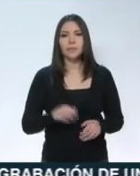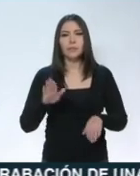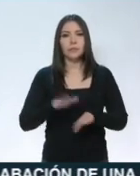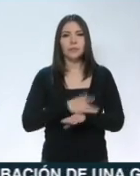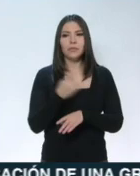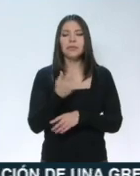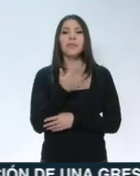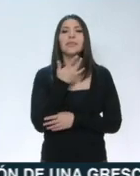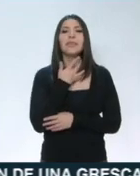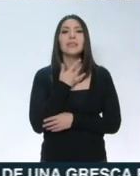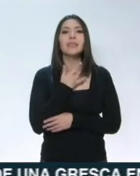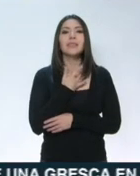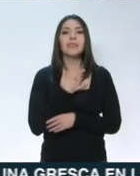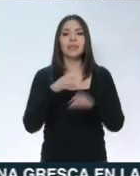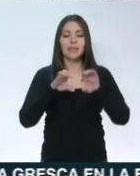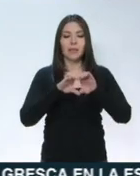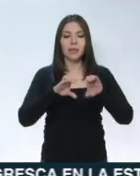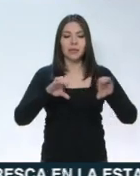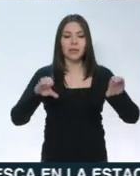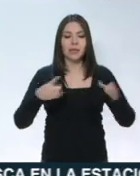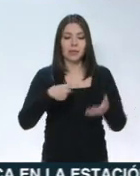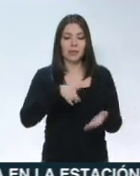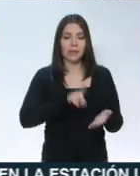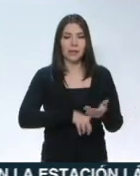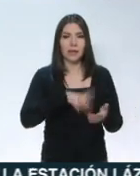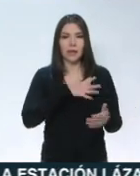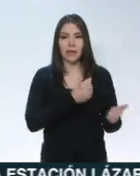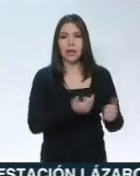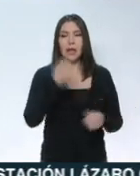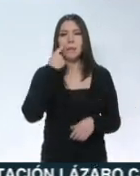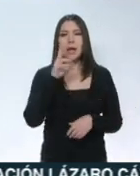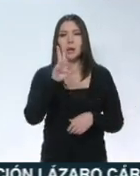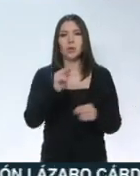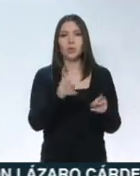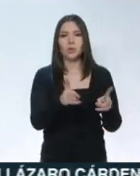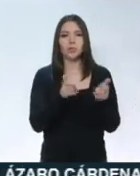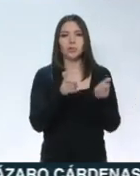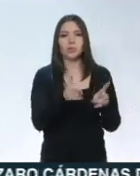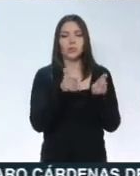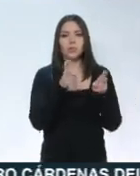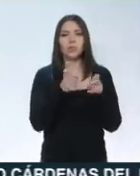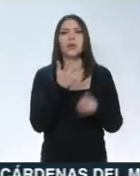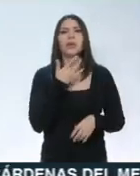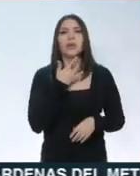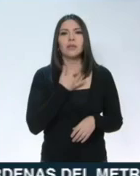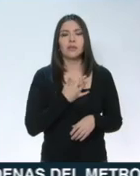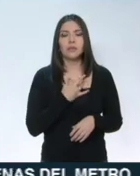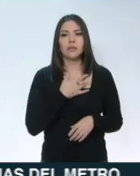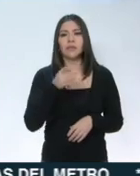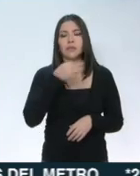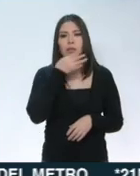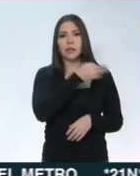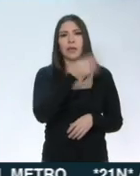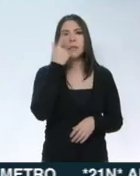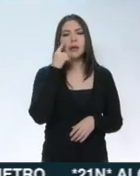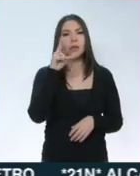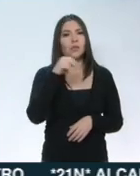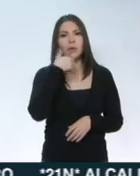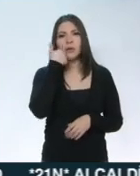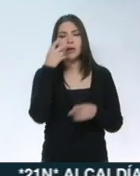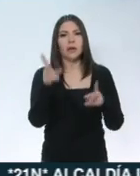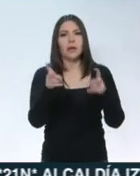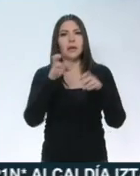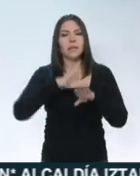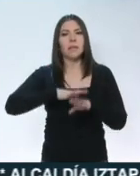para que no haya fugas. Indicó que el gobierno de México garantizará que se dejen de robar las gasolinas y que la estrategia para